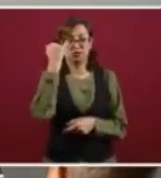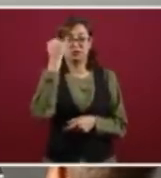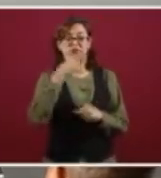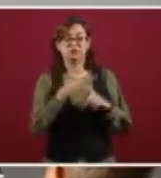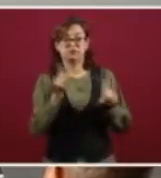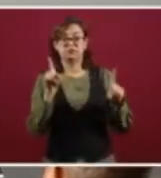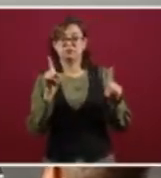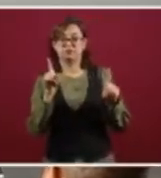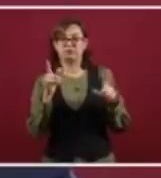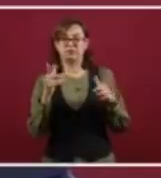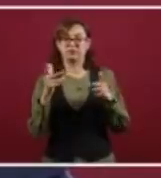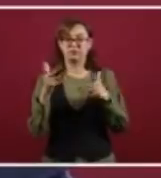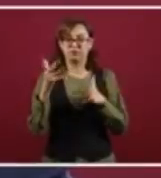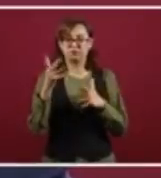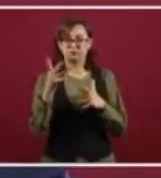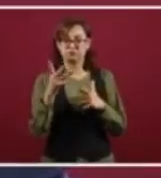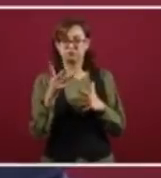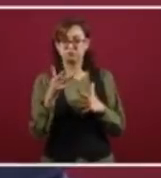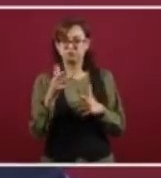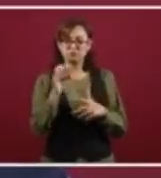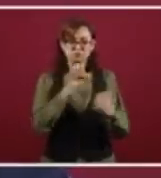o no mientan,